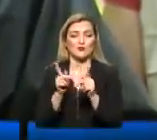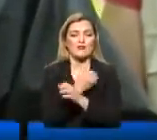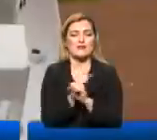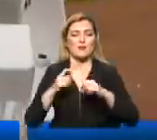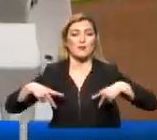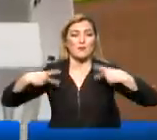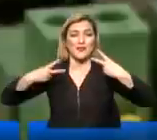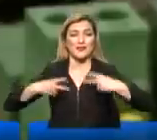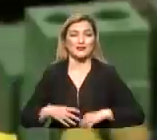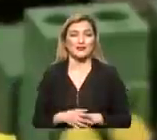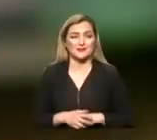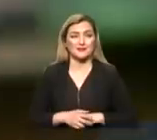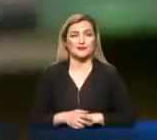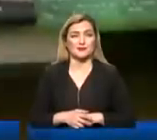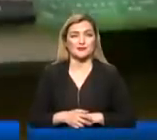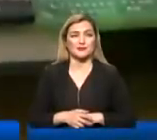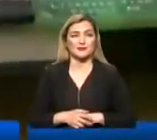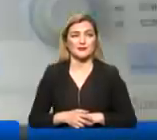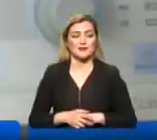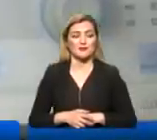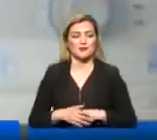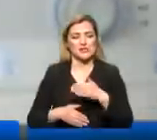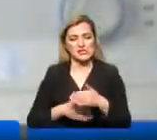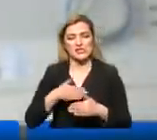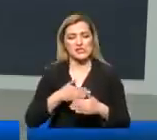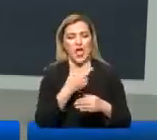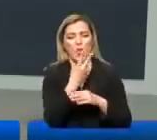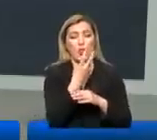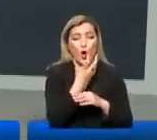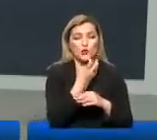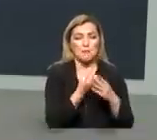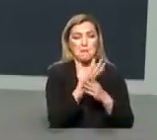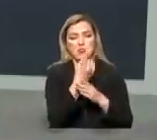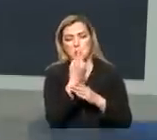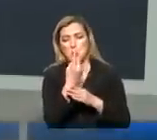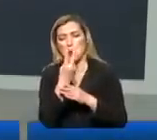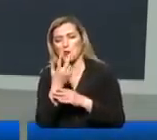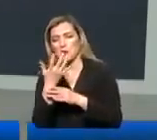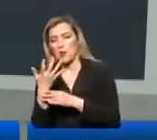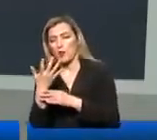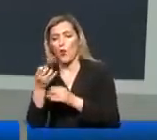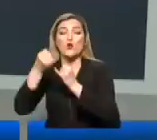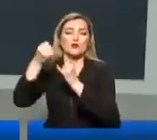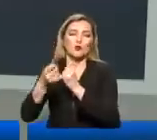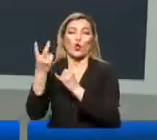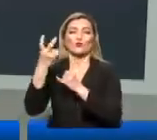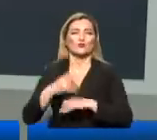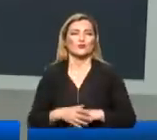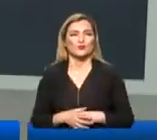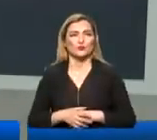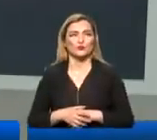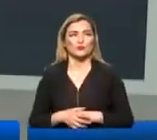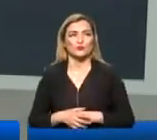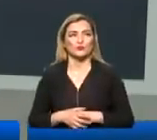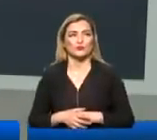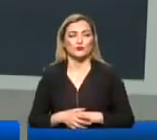vidas. Tuvieron que pasar por 12 prototipos para tener este ventilador. Ahora el equipo ya puede dar un soporte previo a que